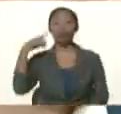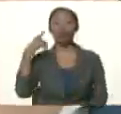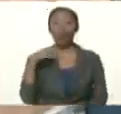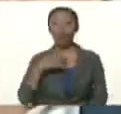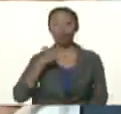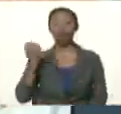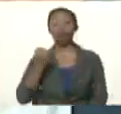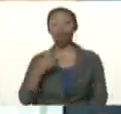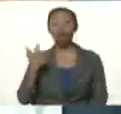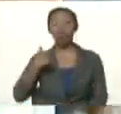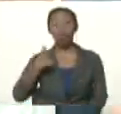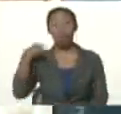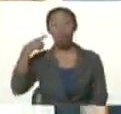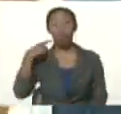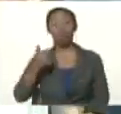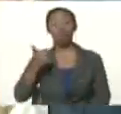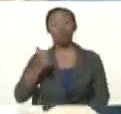estamos.